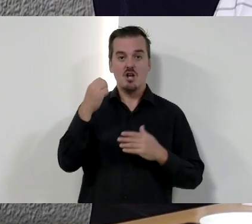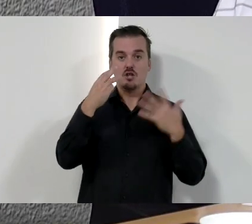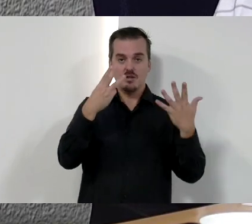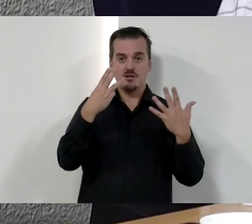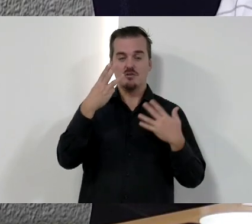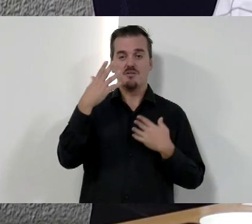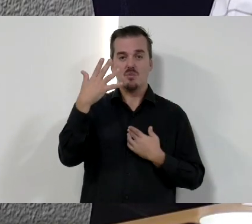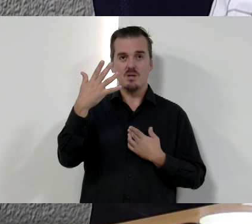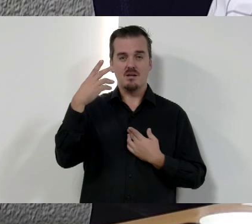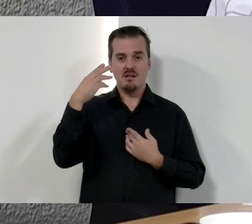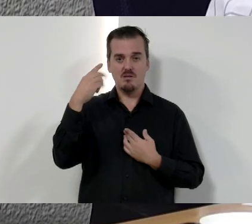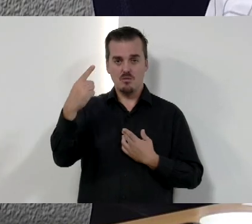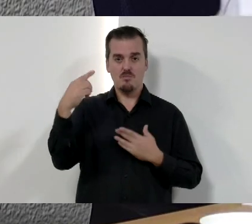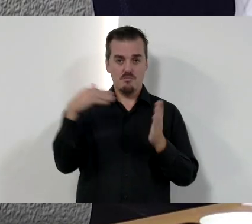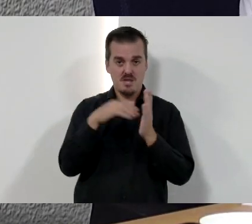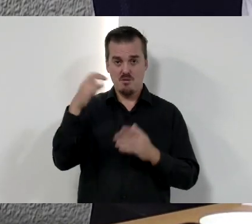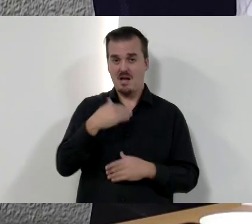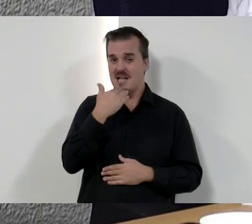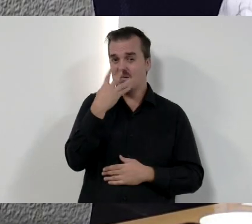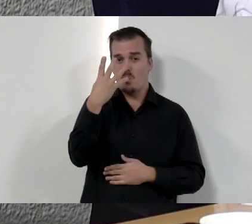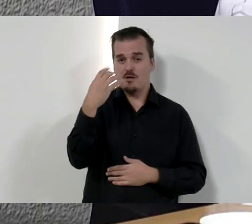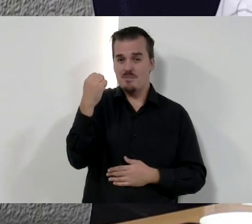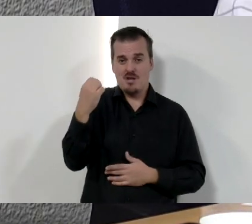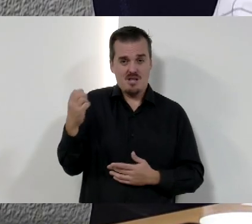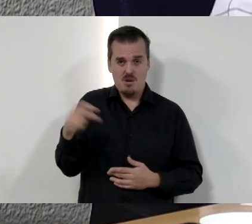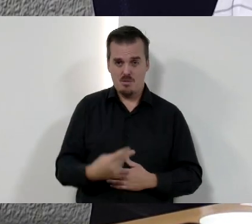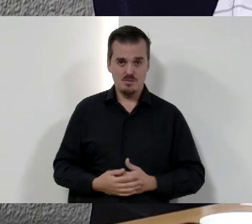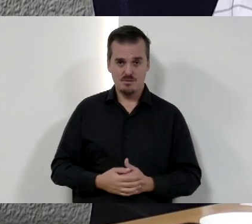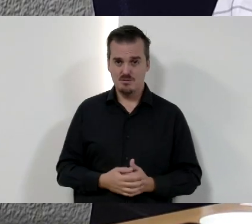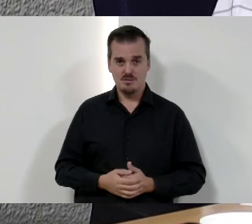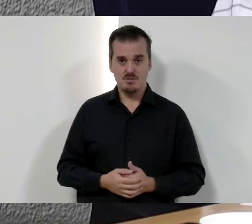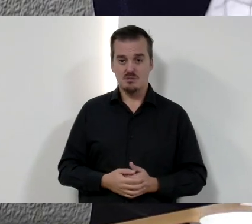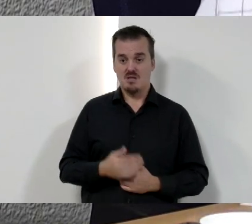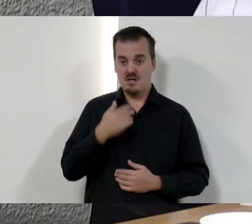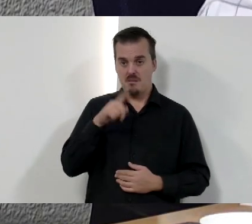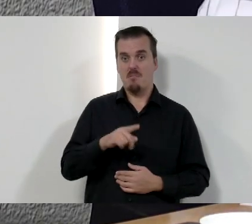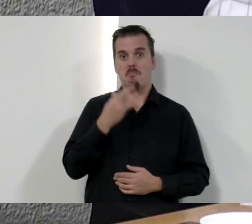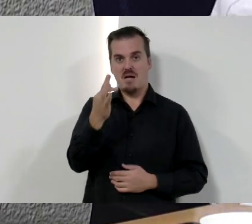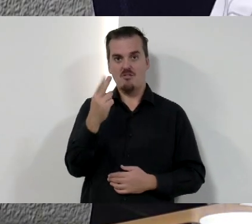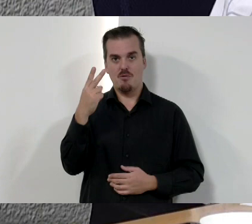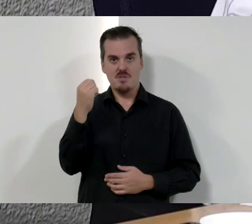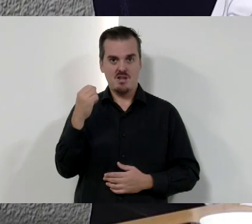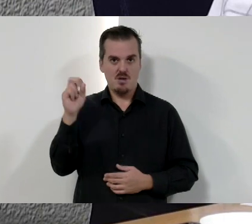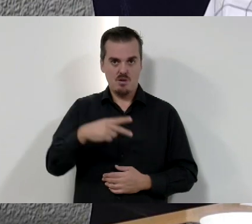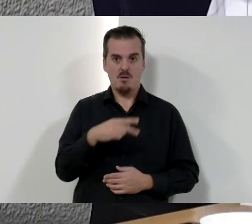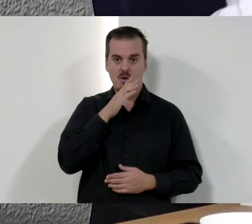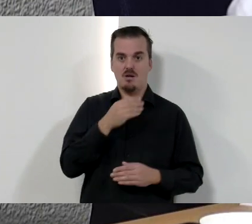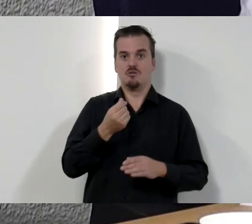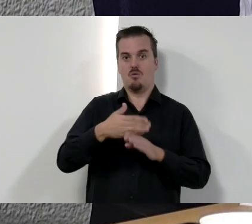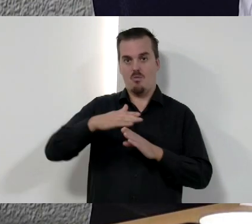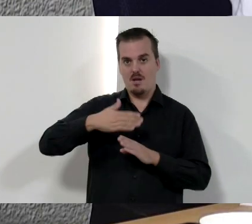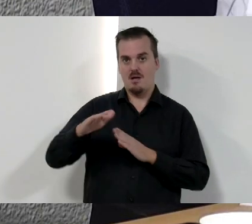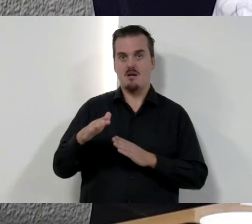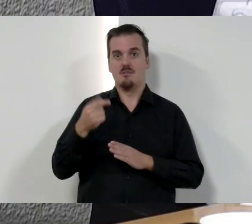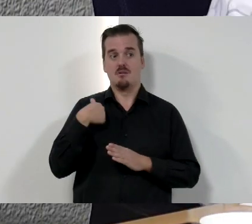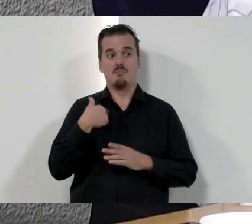3.855.000 euros, casi 4 millones de euros, más 2 de ayudas, 6 millones de euros de ese superávit que ya dice, efectivamente, han ido